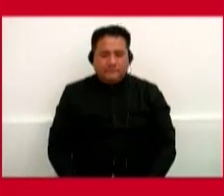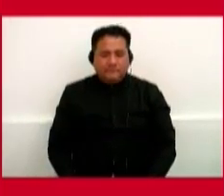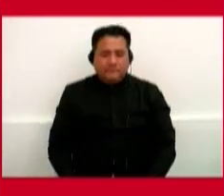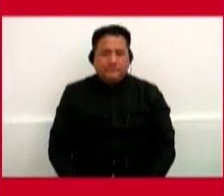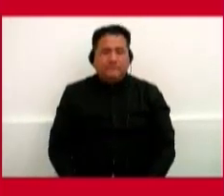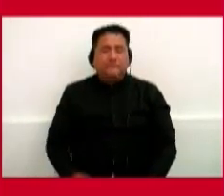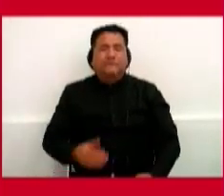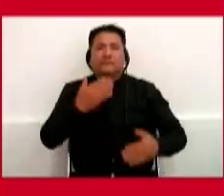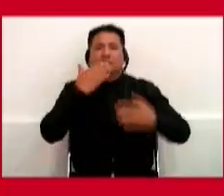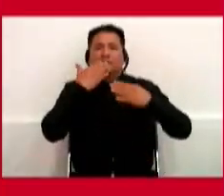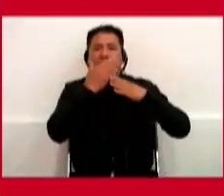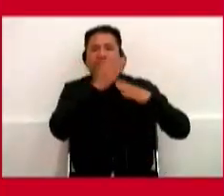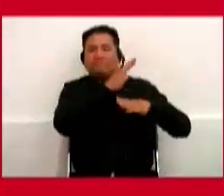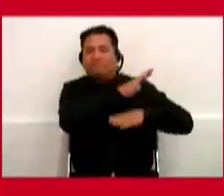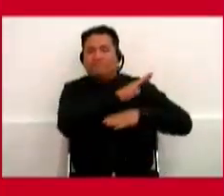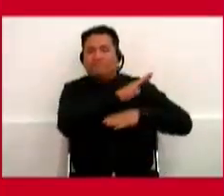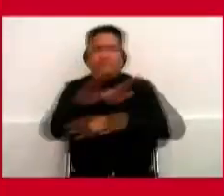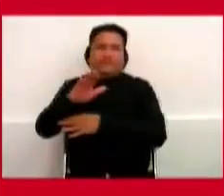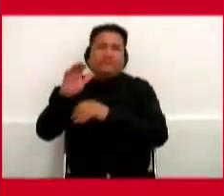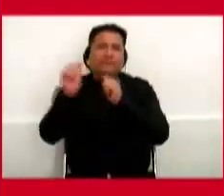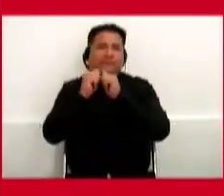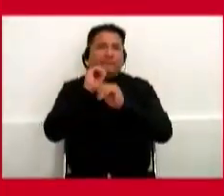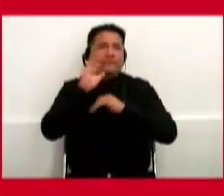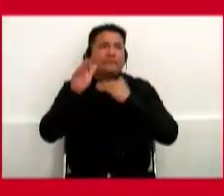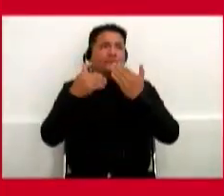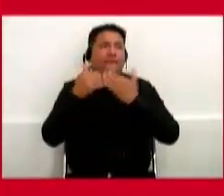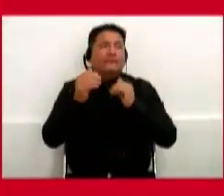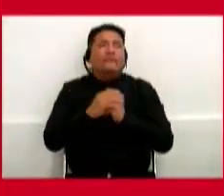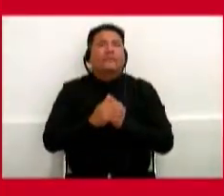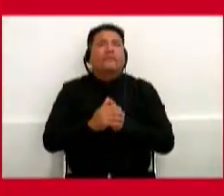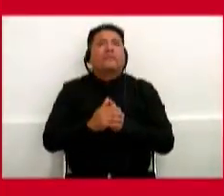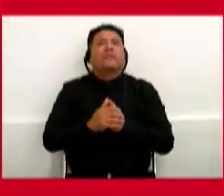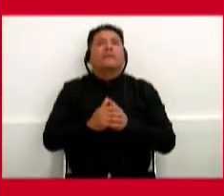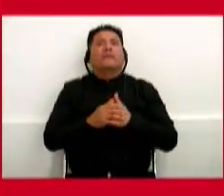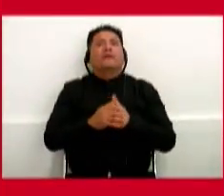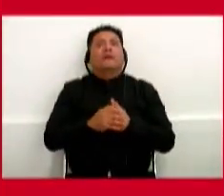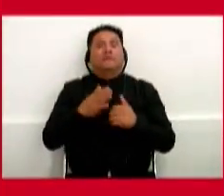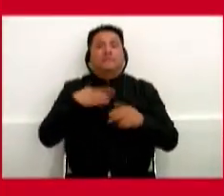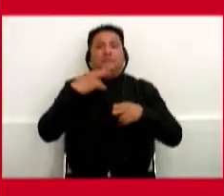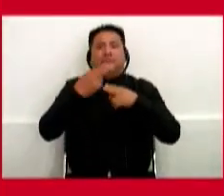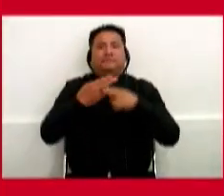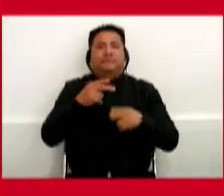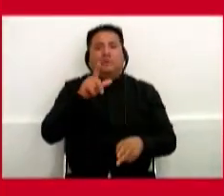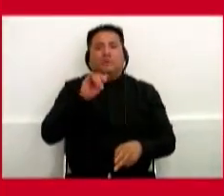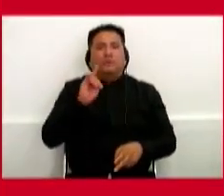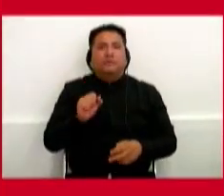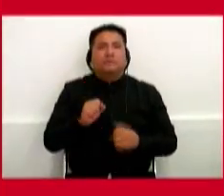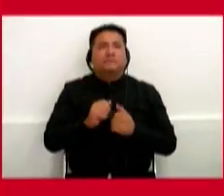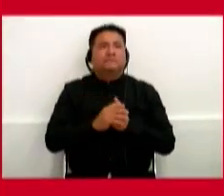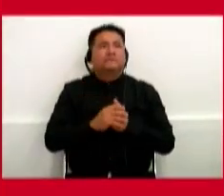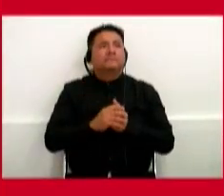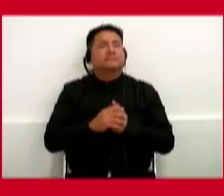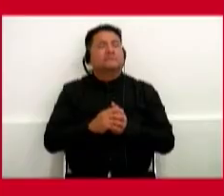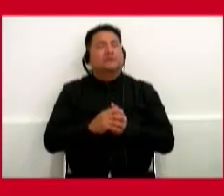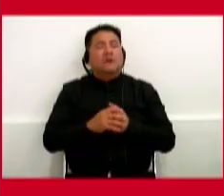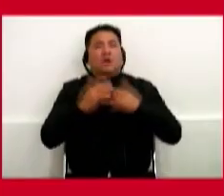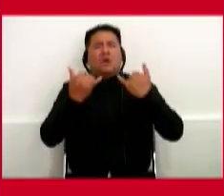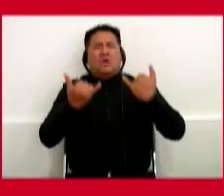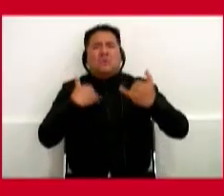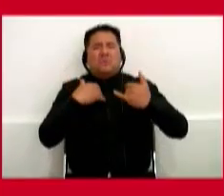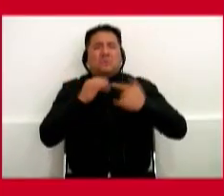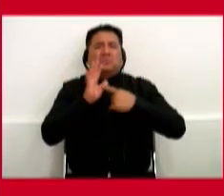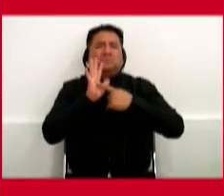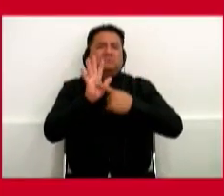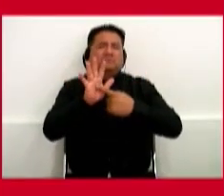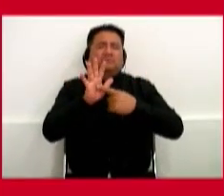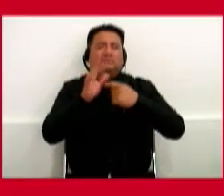Buenas tardes con todos. Mi nombre es Luis Iparraguirre. El día de hoy voy a mostrar lo que